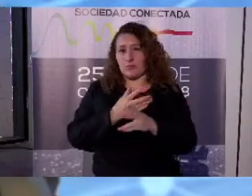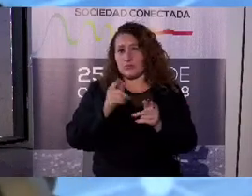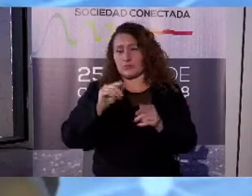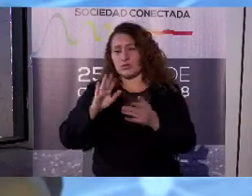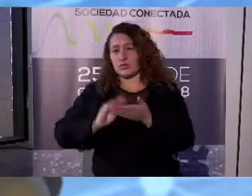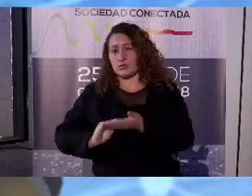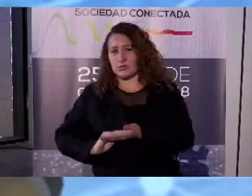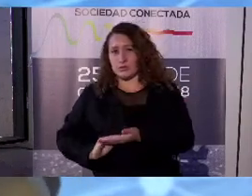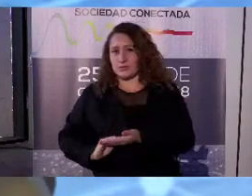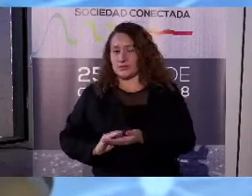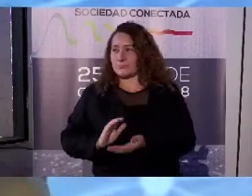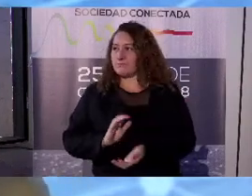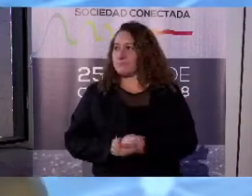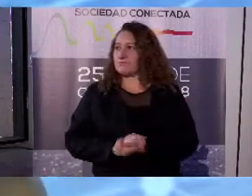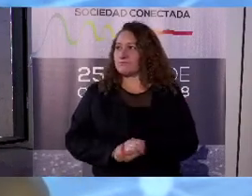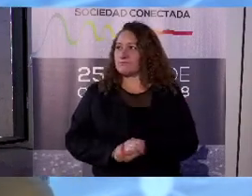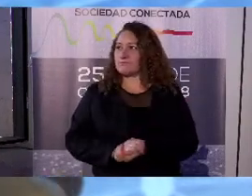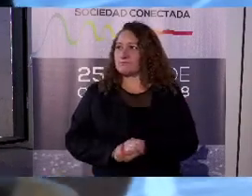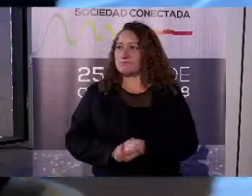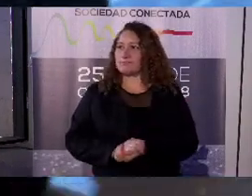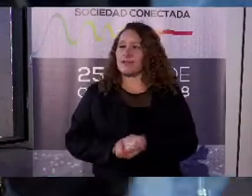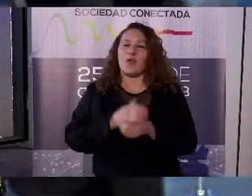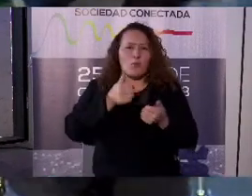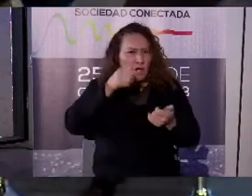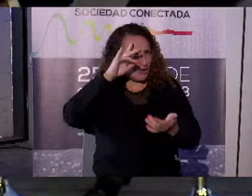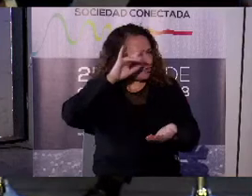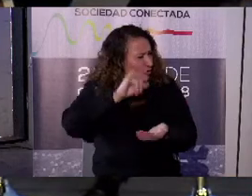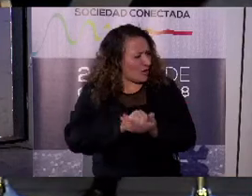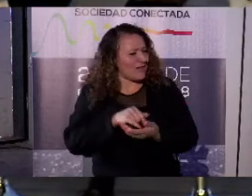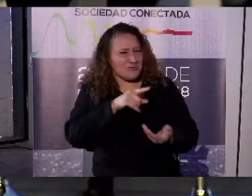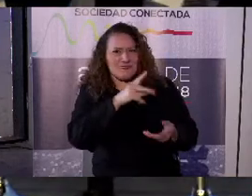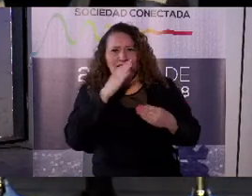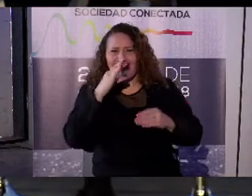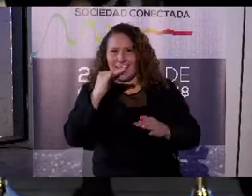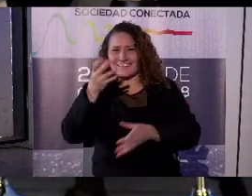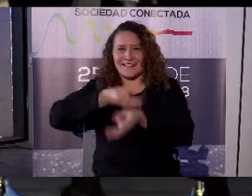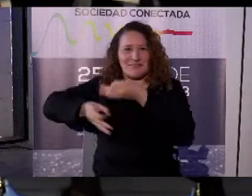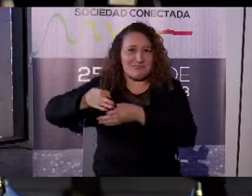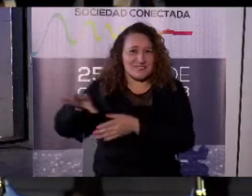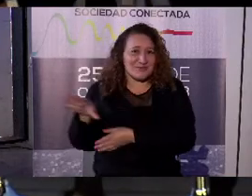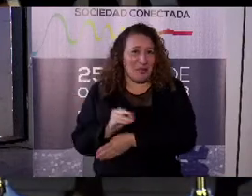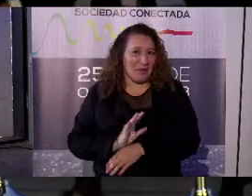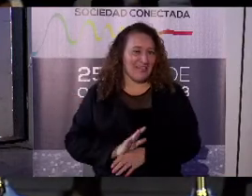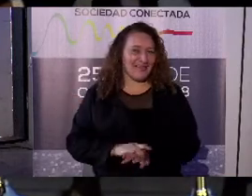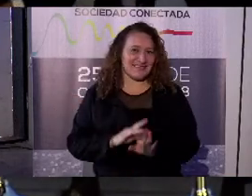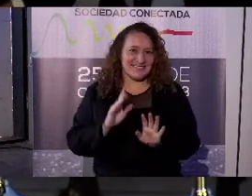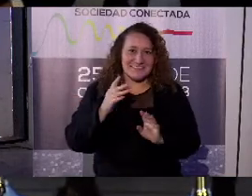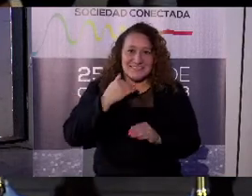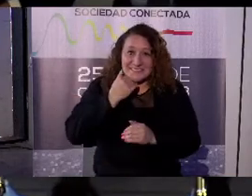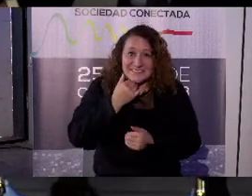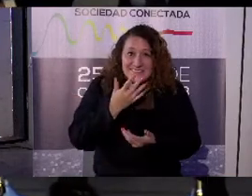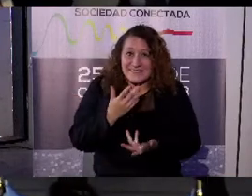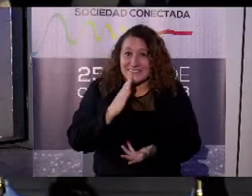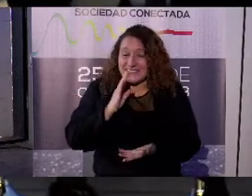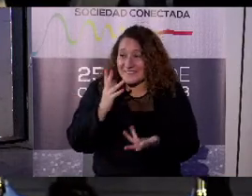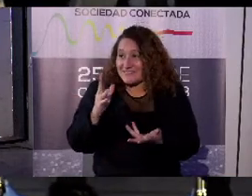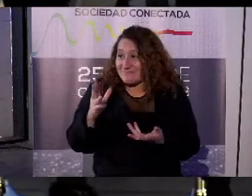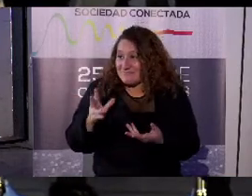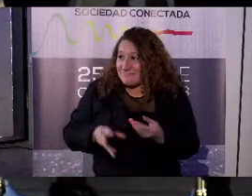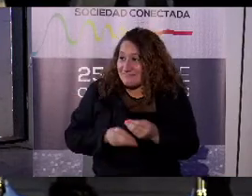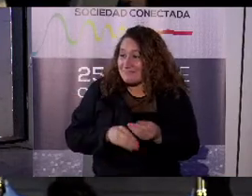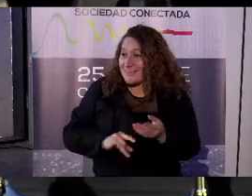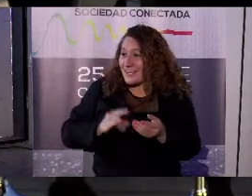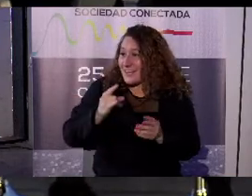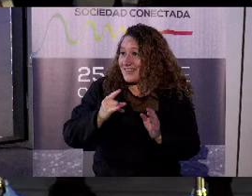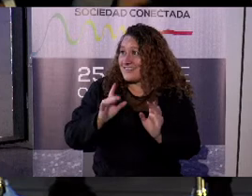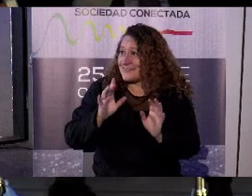problemas Bueno yo creo que hablaste por todos no sé si alguien quiere agregar algo más pero te comiste el tiempo y creo que no